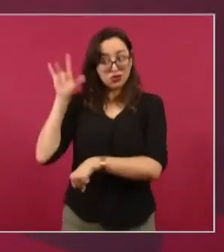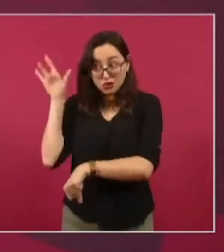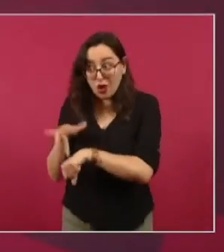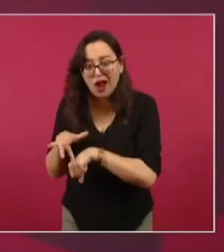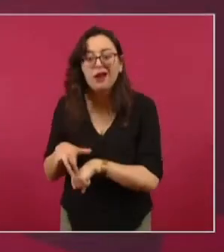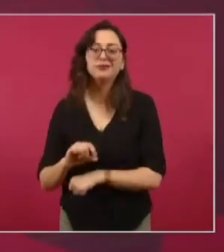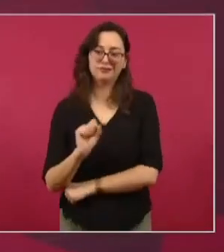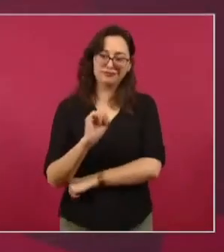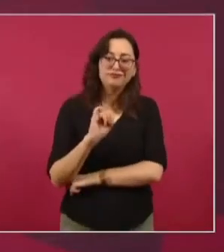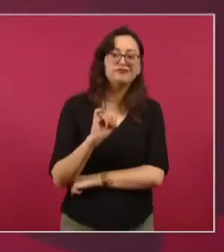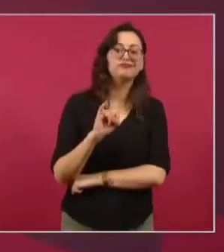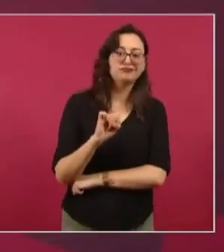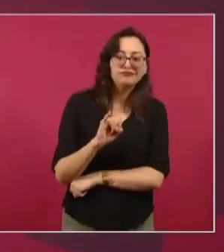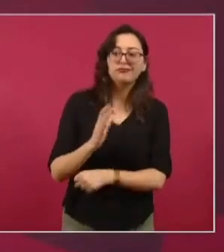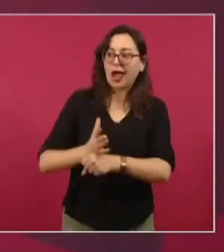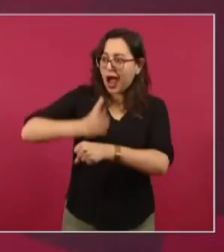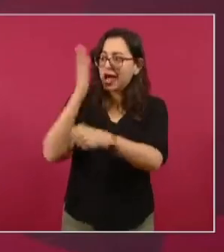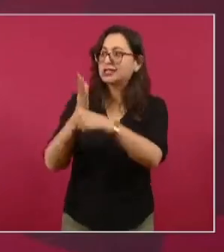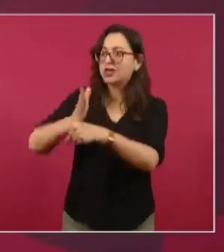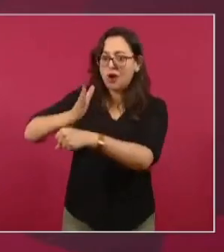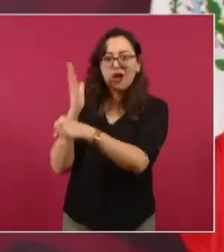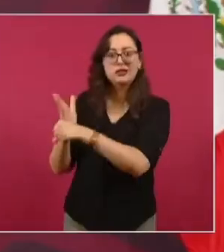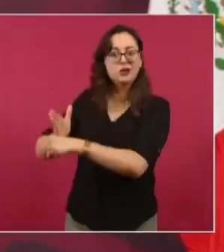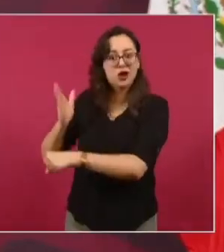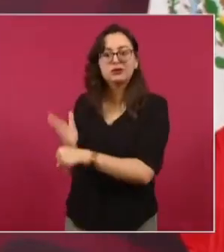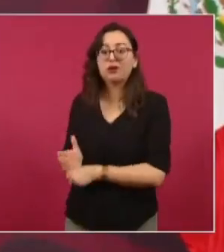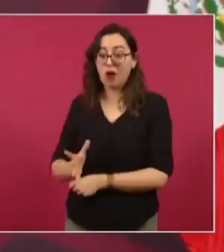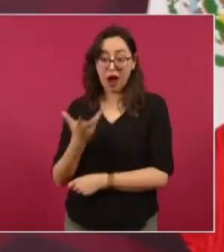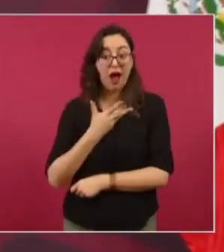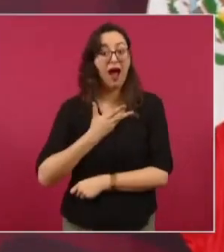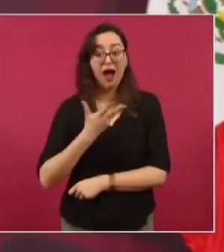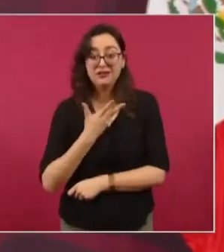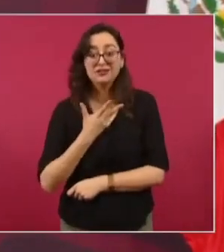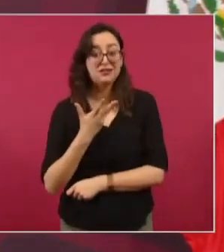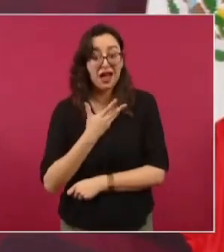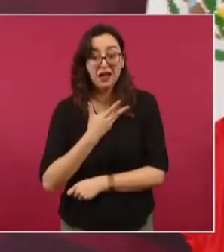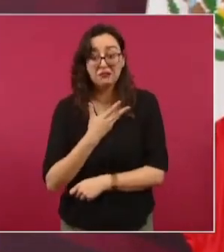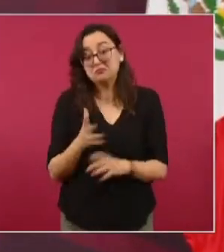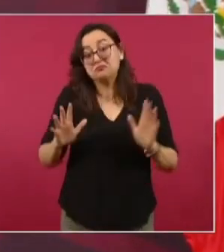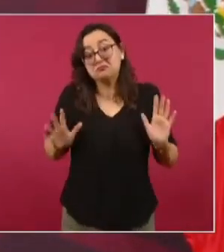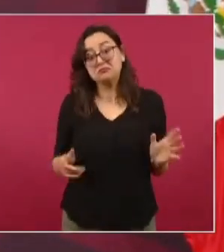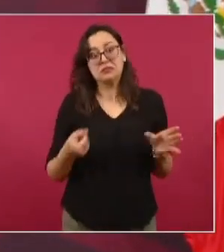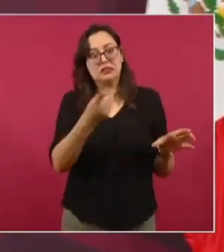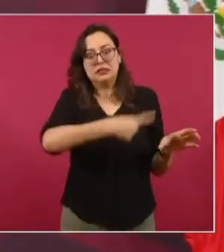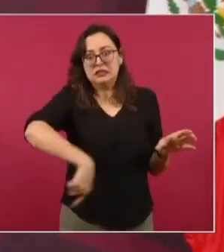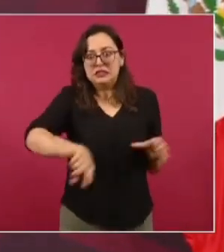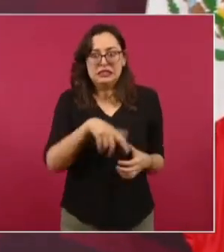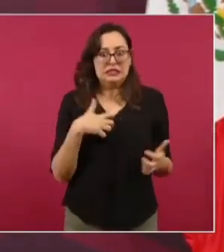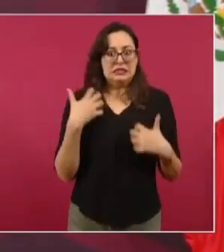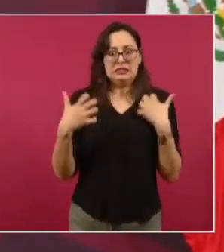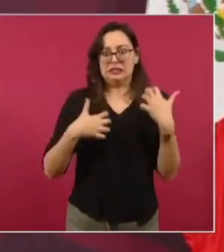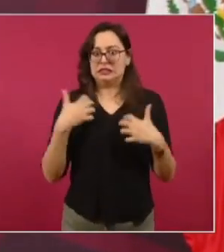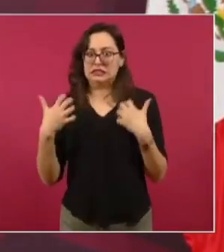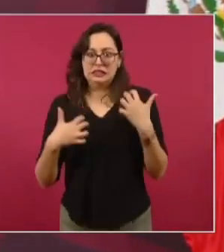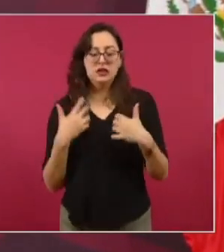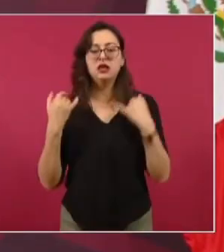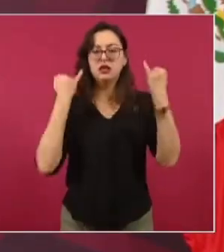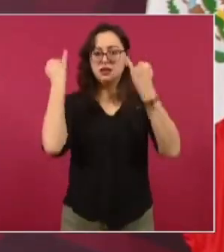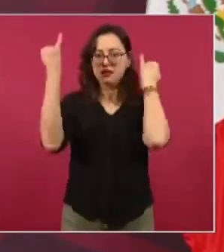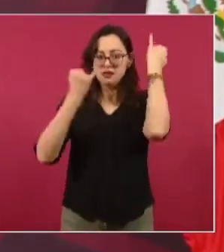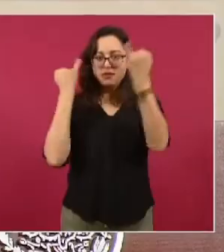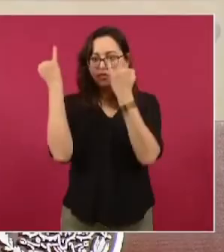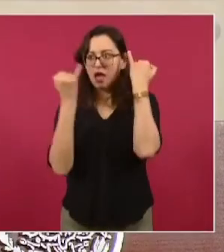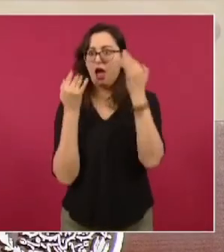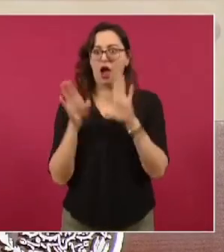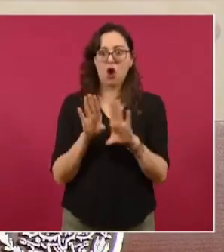que estar este inventando inventando inventando cada vez más cada vez